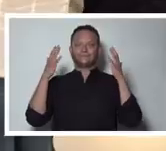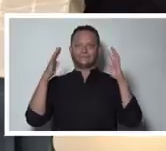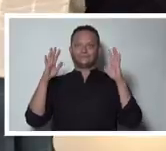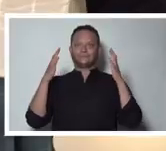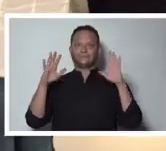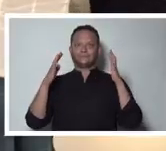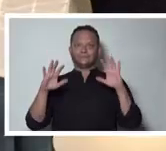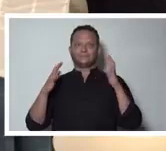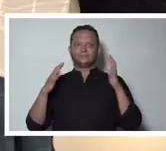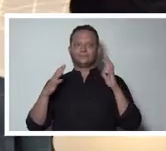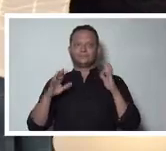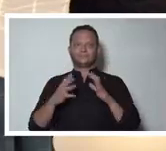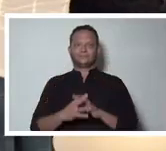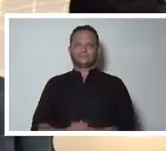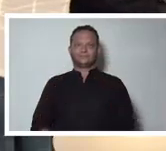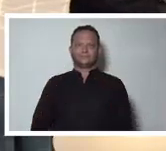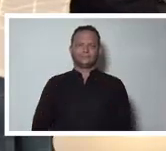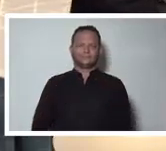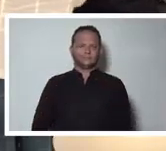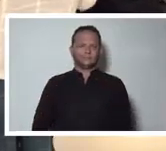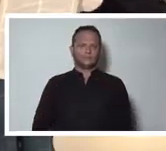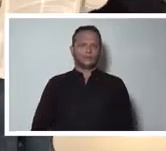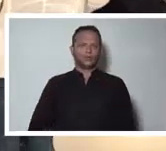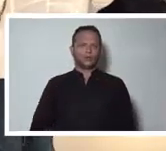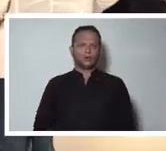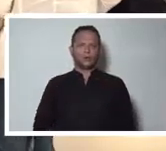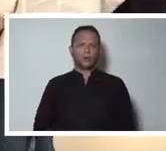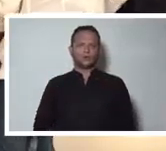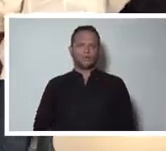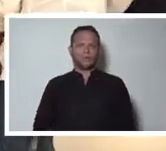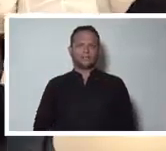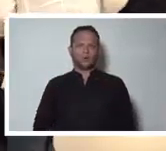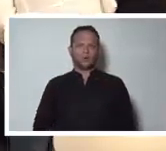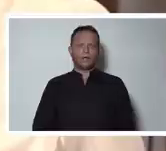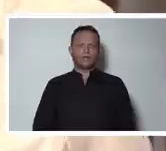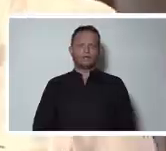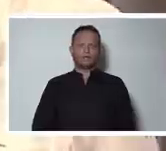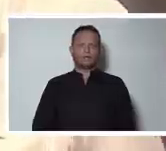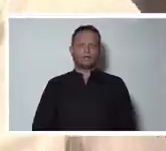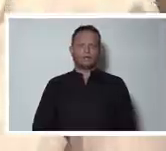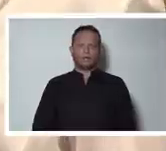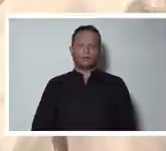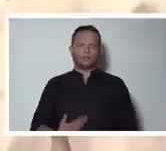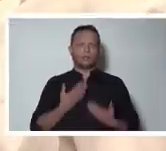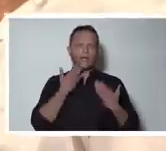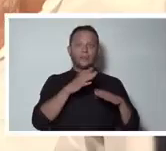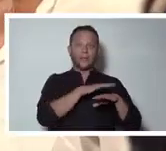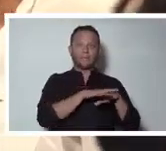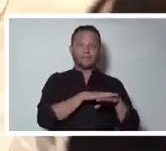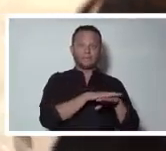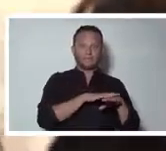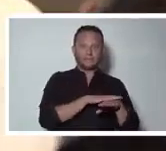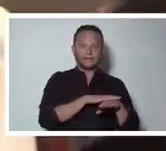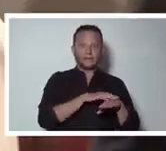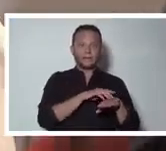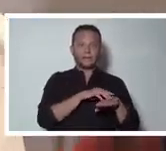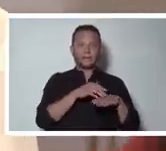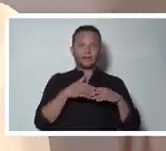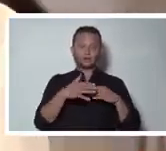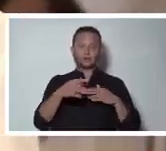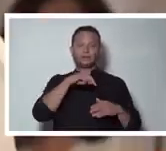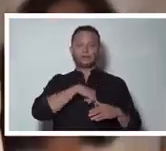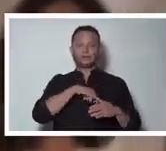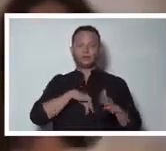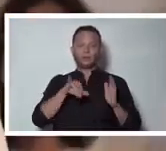alegría y tengo la suerte de presentaros a nuestra ministra me siento muy próxima a